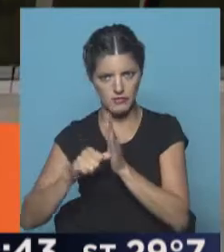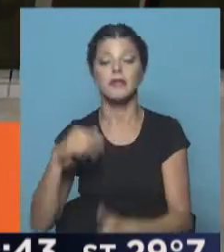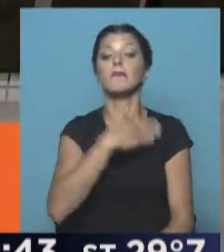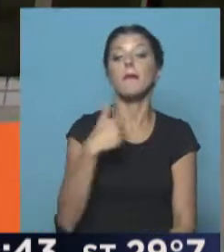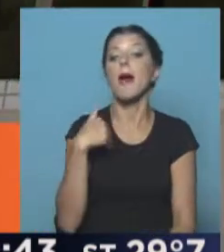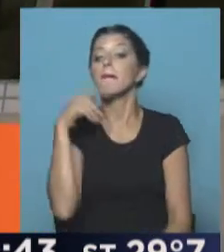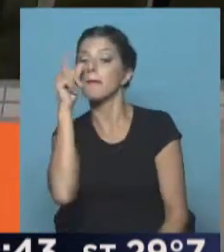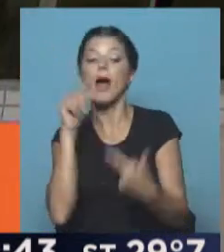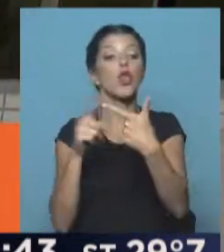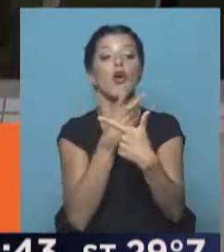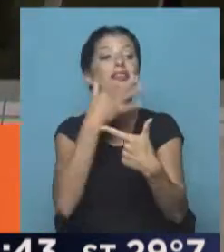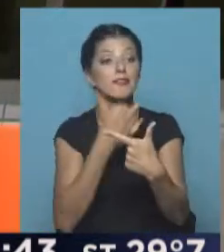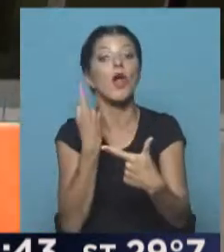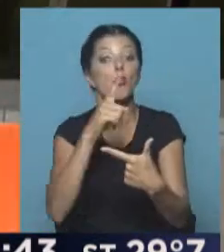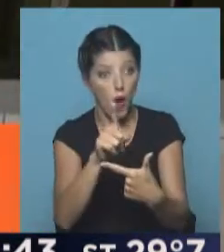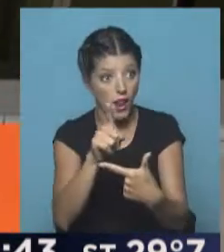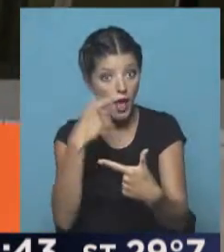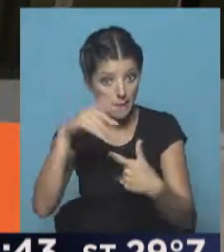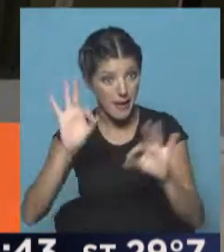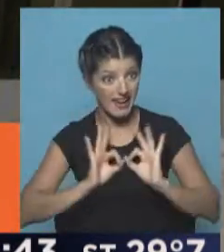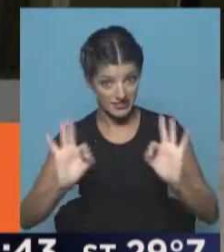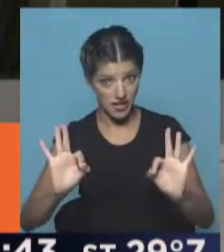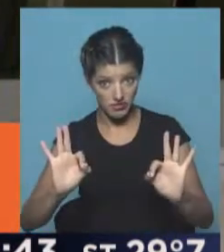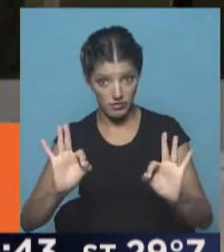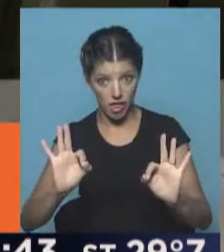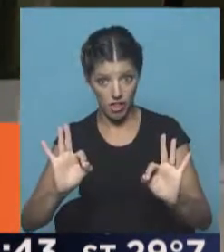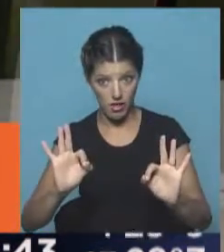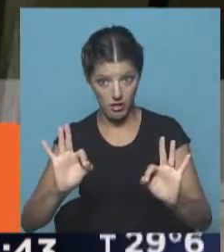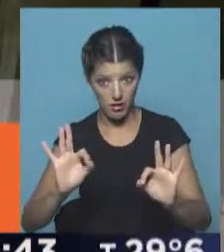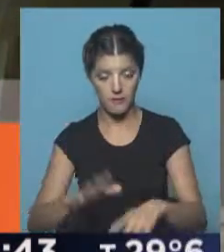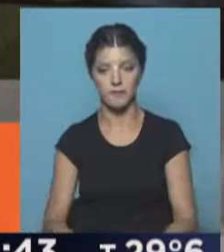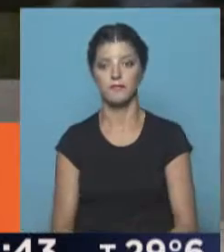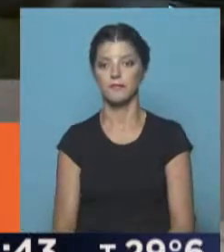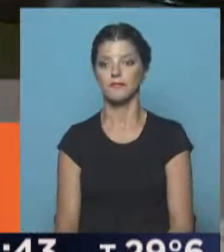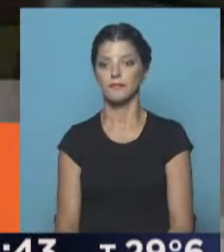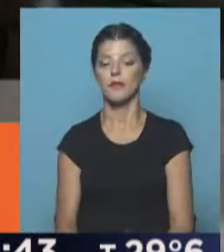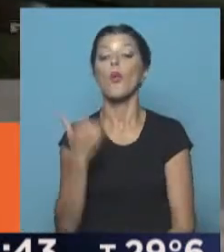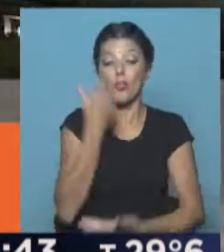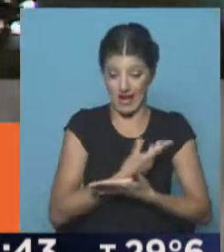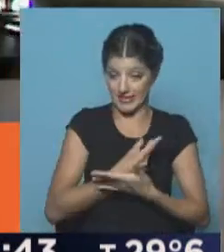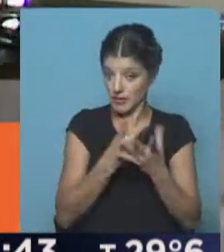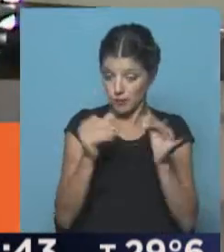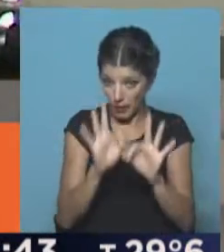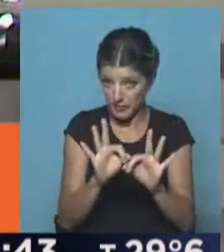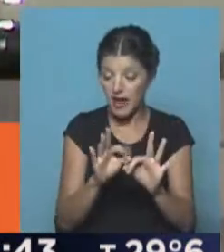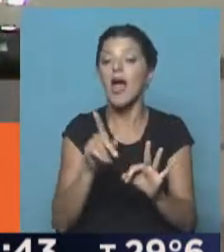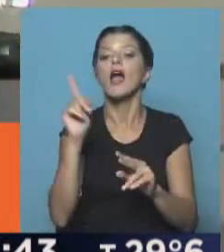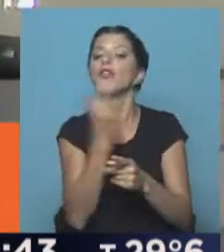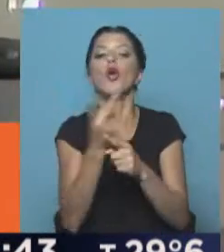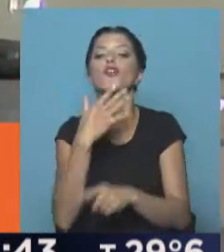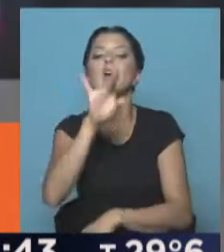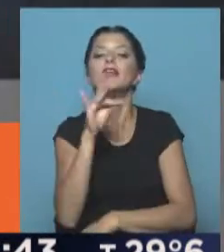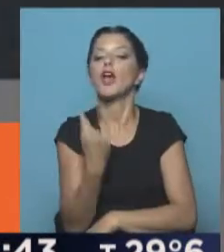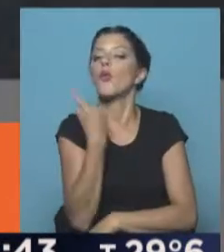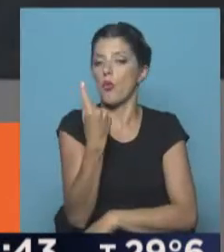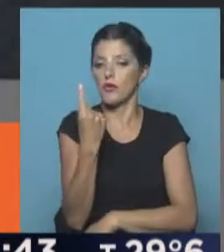licencia, claro. Una vez que terminó la lactancia, determinan quién de los dos deja el trabajo por esos meses. Sí, parece bastante claro que